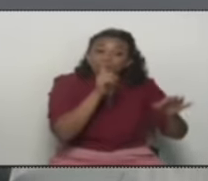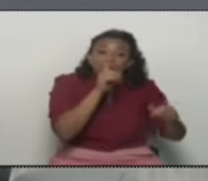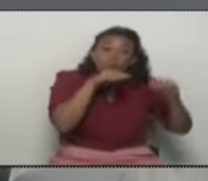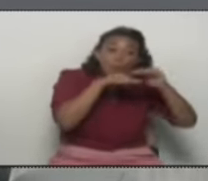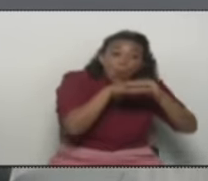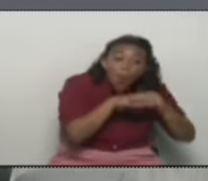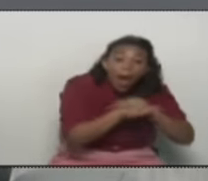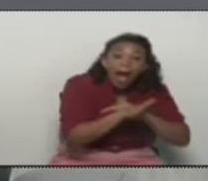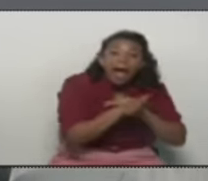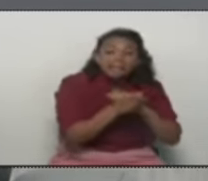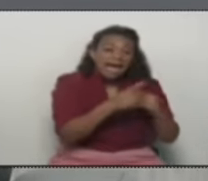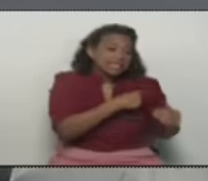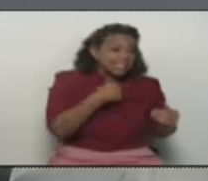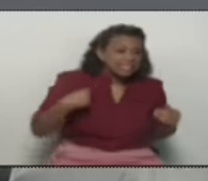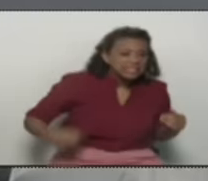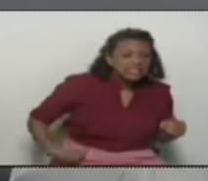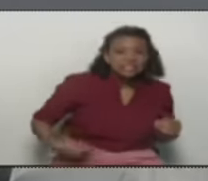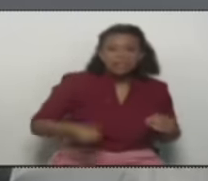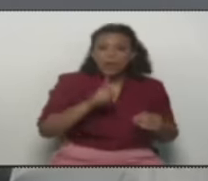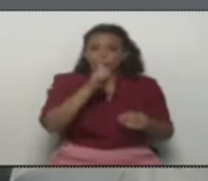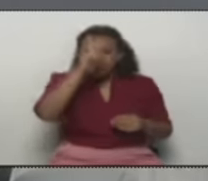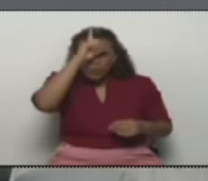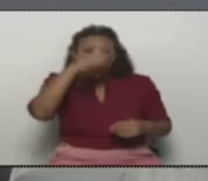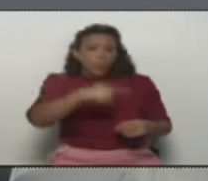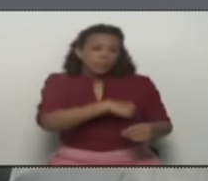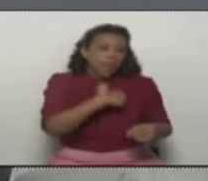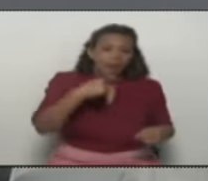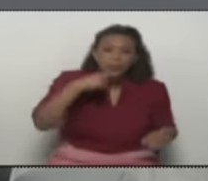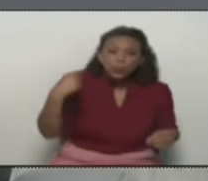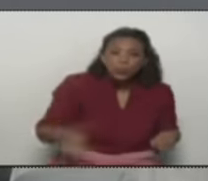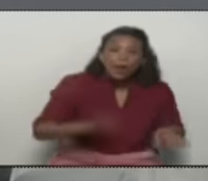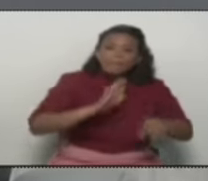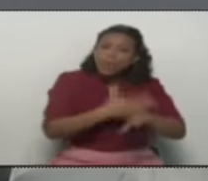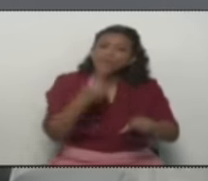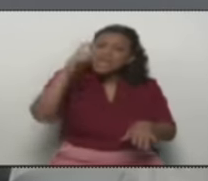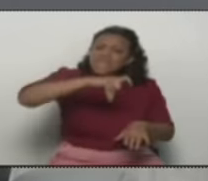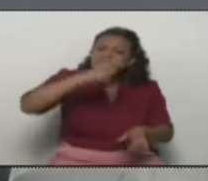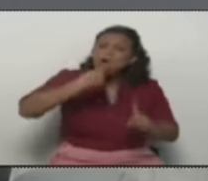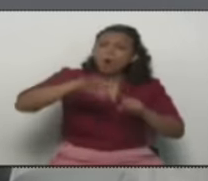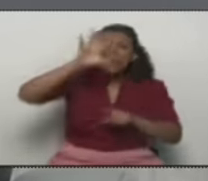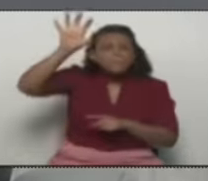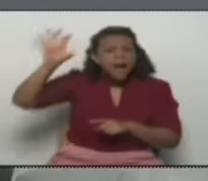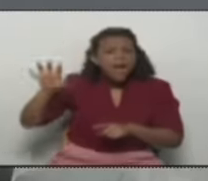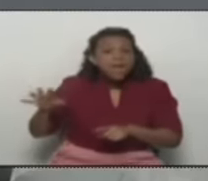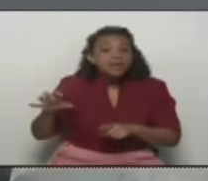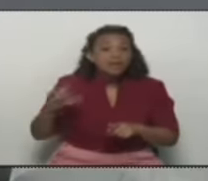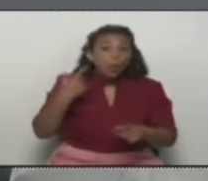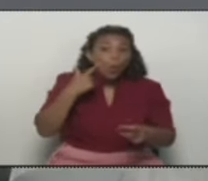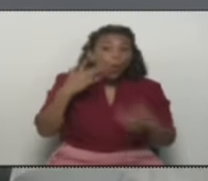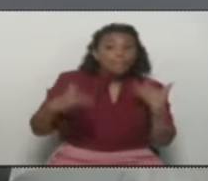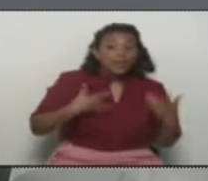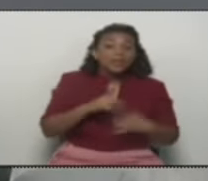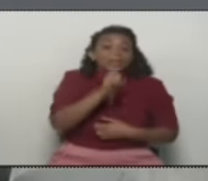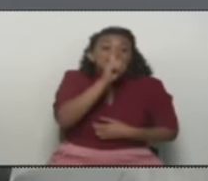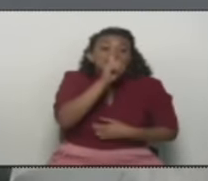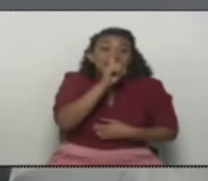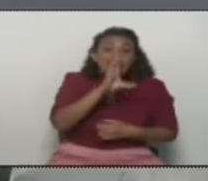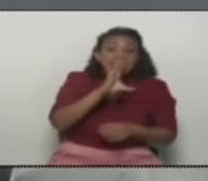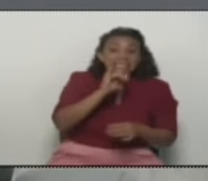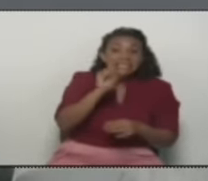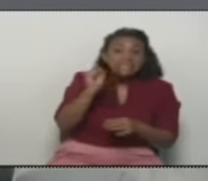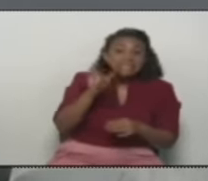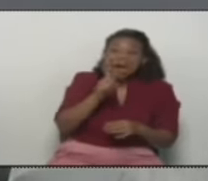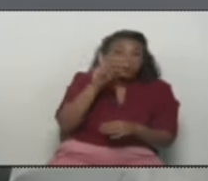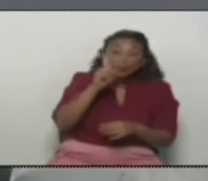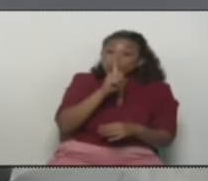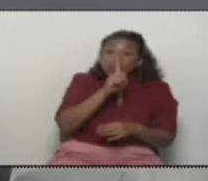arsenales con armas chinas, armas rusas, armas serbias. ¿Por qué necesita armas de otros países? Porque cuando hace una operación secreta, que no se sepa,